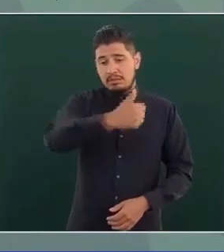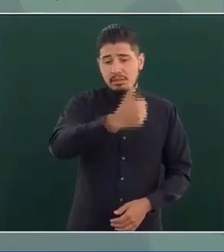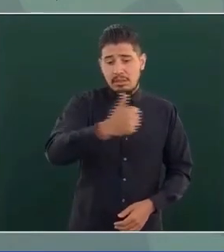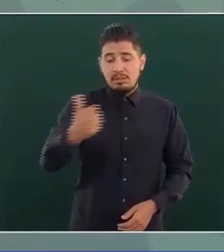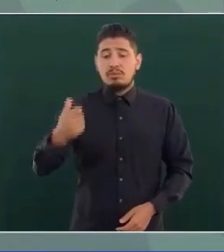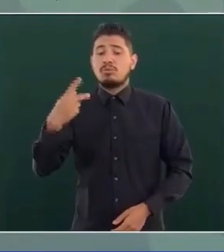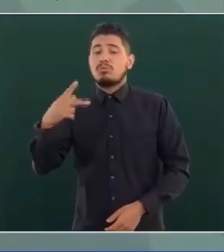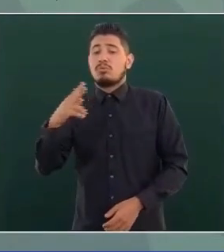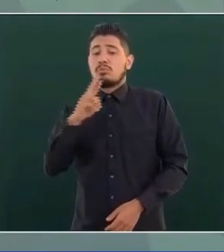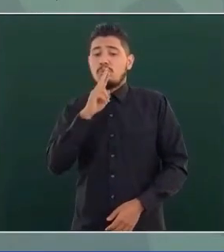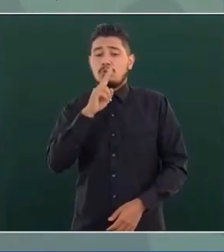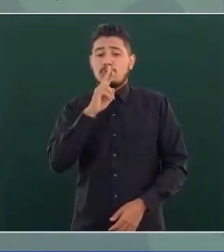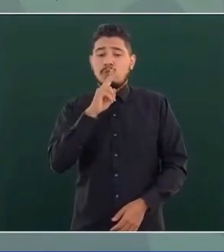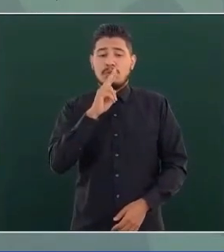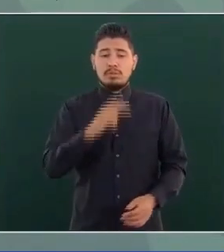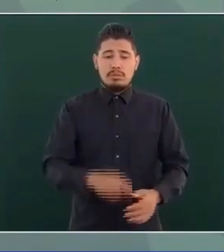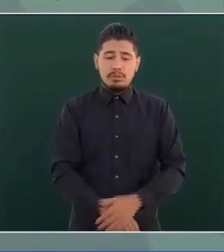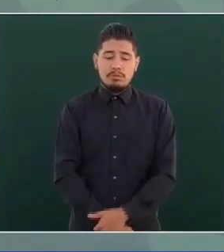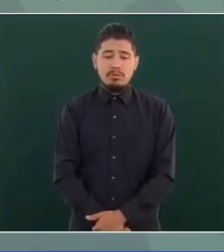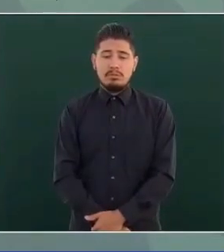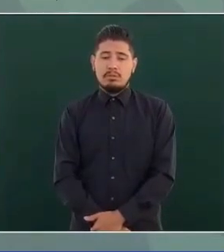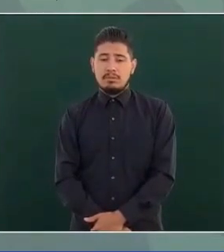sus preocupaciones.